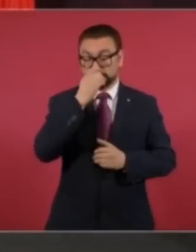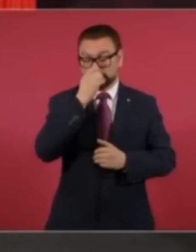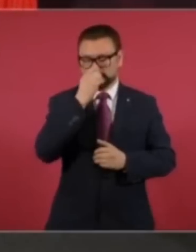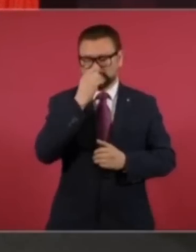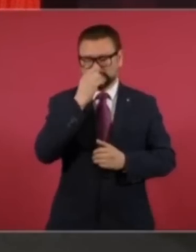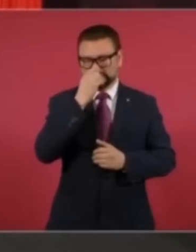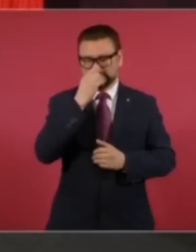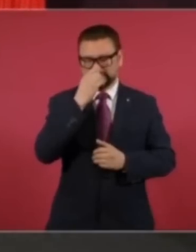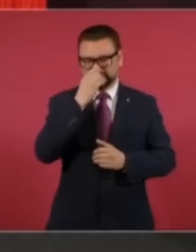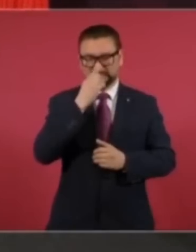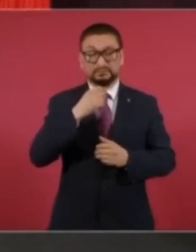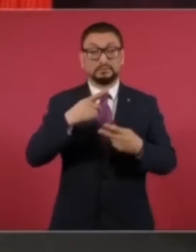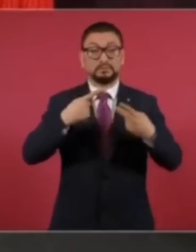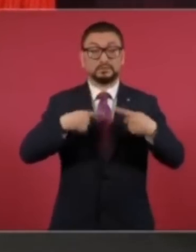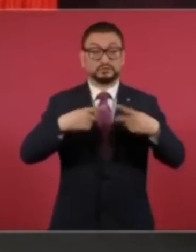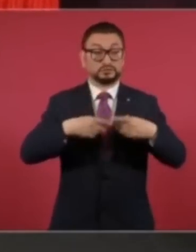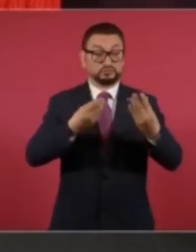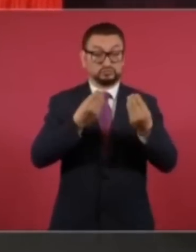a muchos